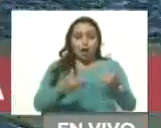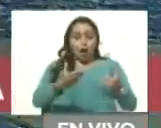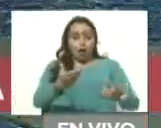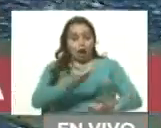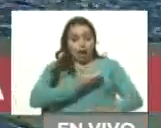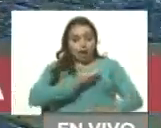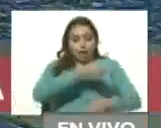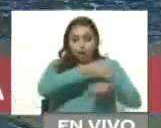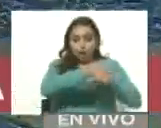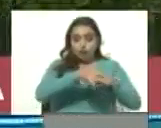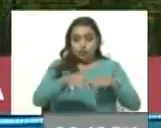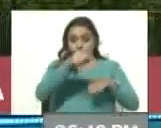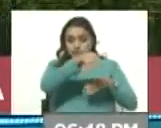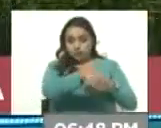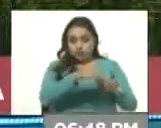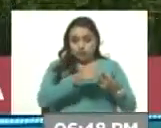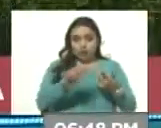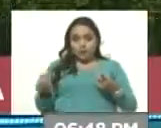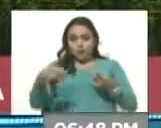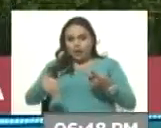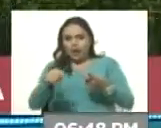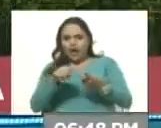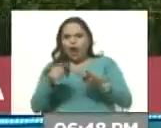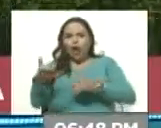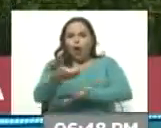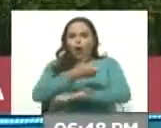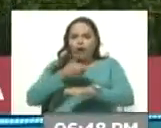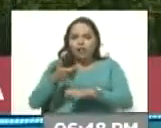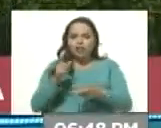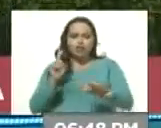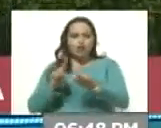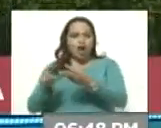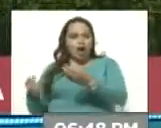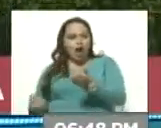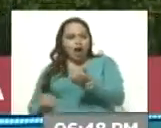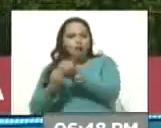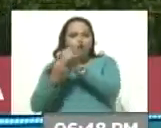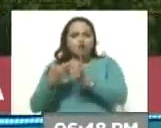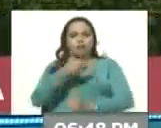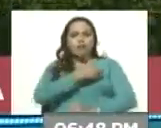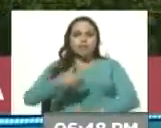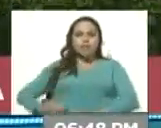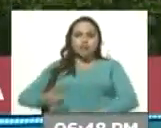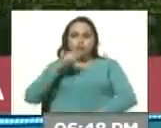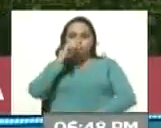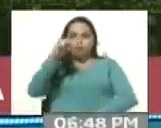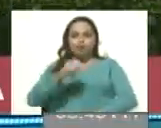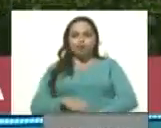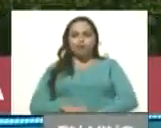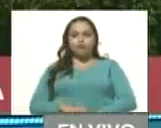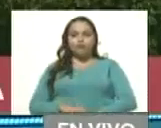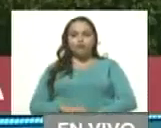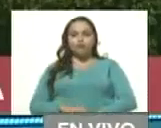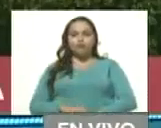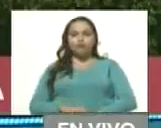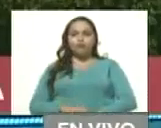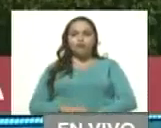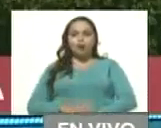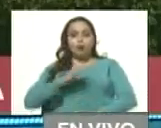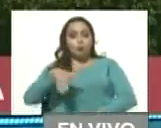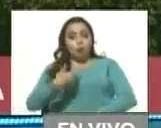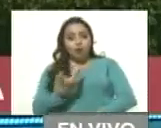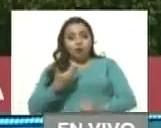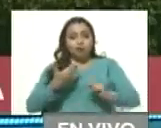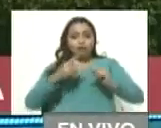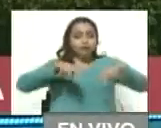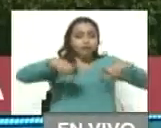de nuestro municipio el alcalde suárez maldonado con la gobernación y el apoyo de nuestro presidente nicolás maduro fundamentalmente para la rehabilitación